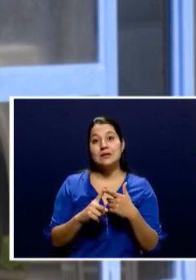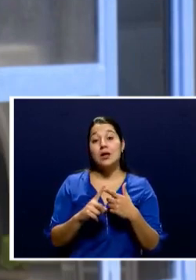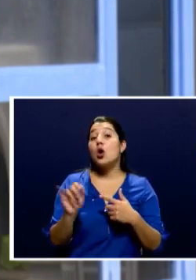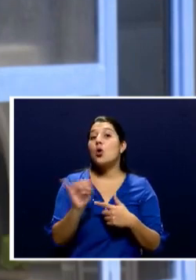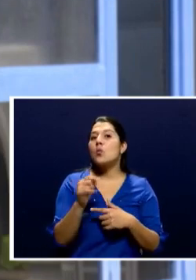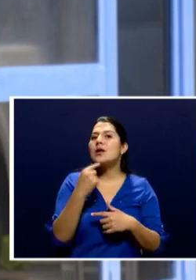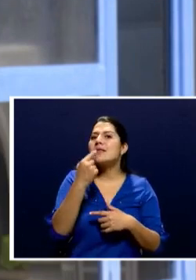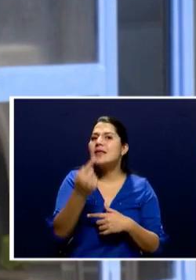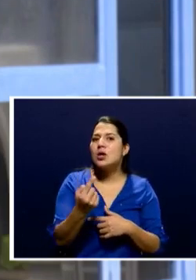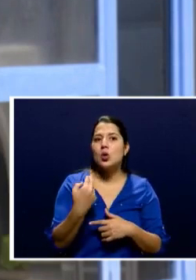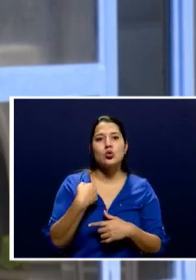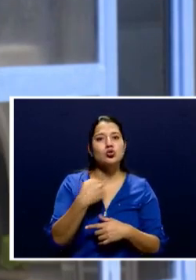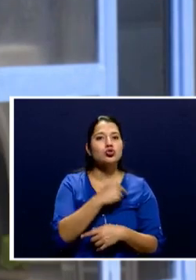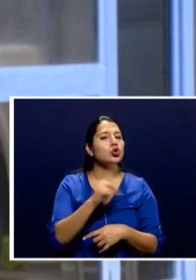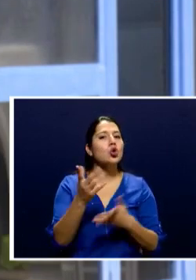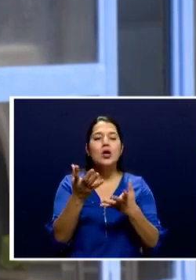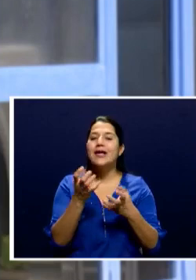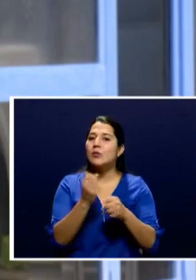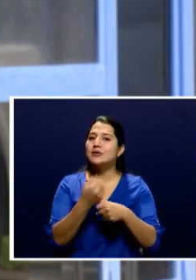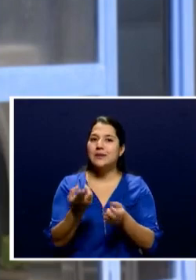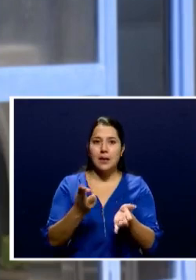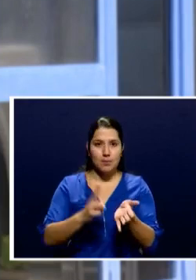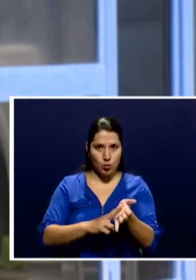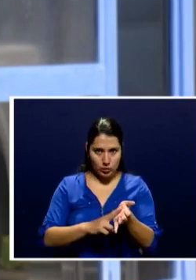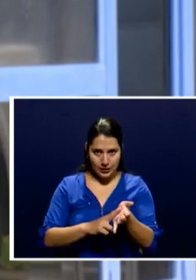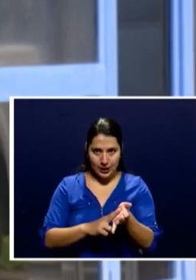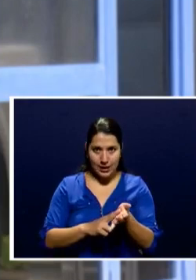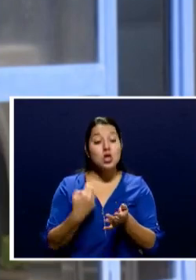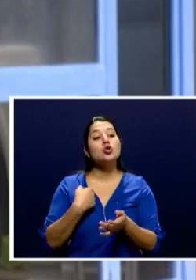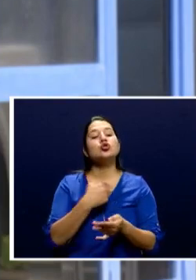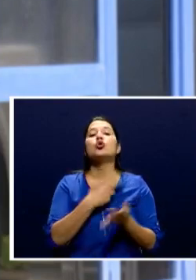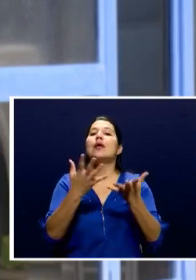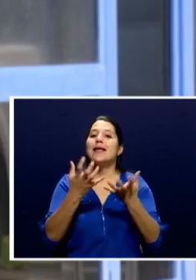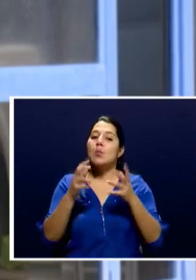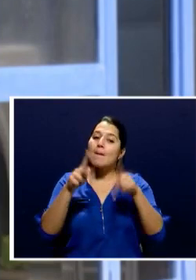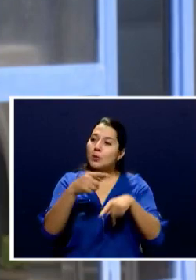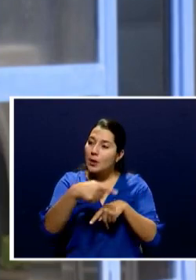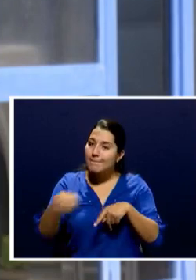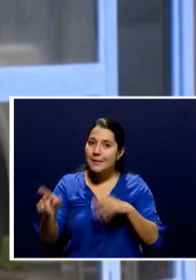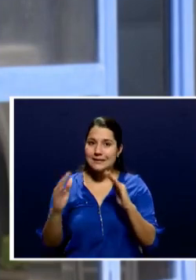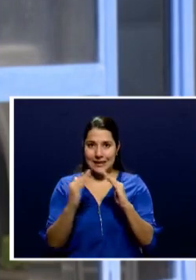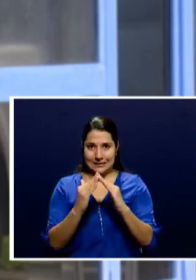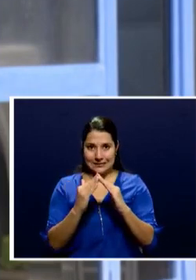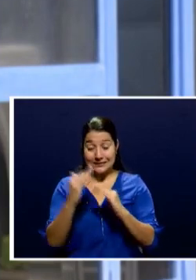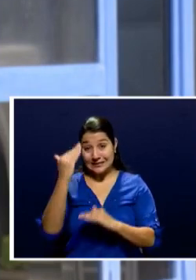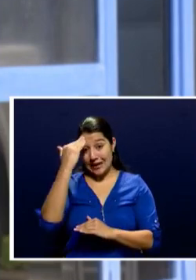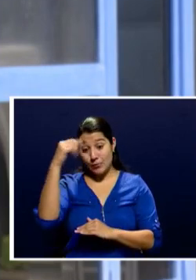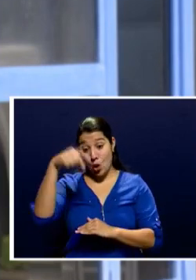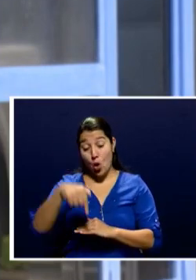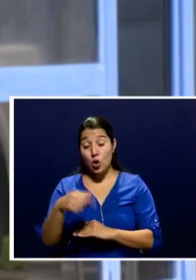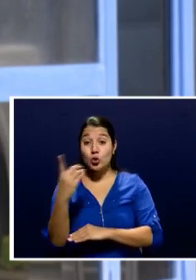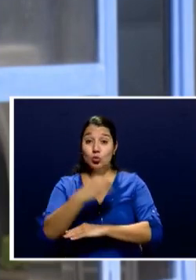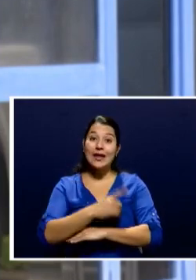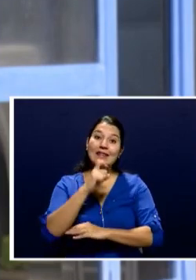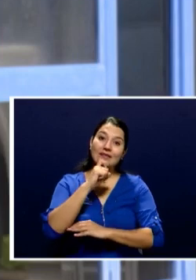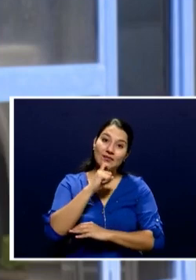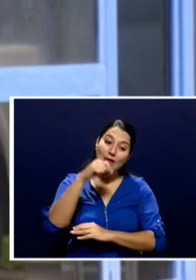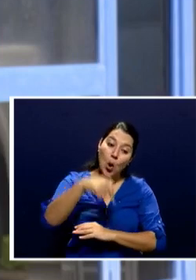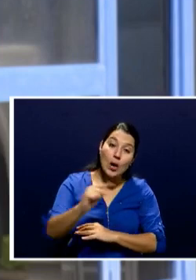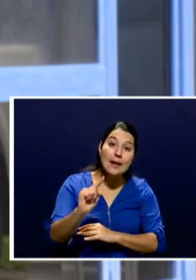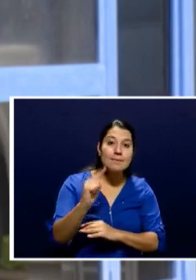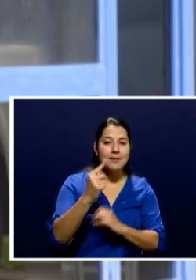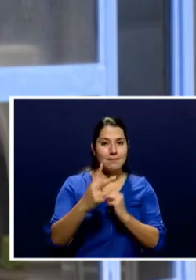la intención no es hacer multas, la intención es que la gente esté en la casa. Sabemos que hoy va a ser un día complicado, un día difícil, porque es el acomodo,